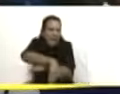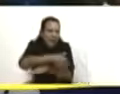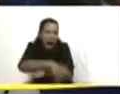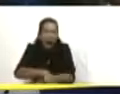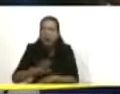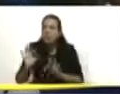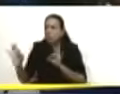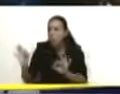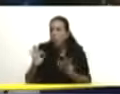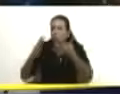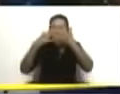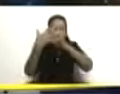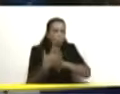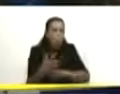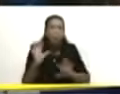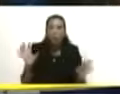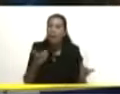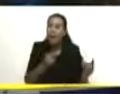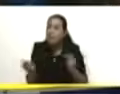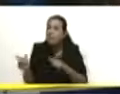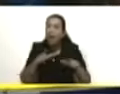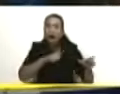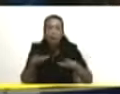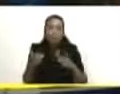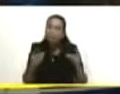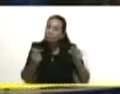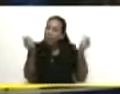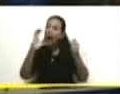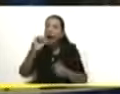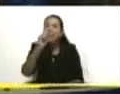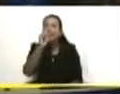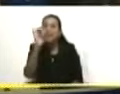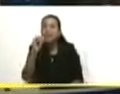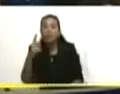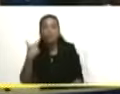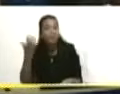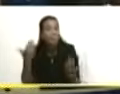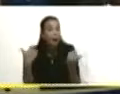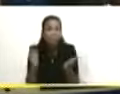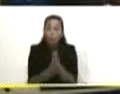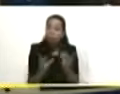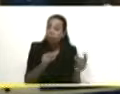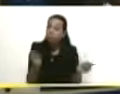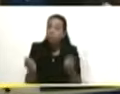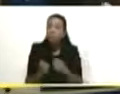manera permanente. ¡Actívate! ¡Actívate, Ernesto Villegas! Y